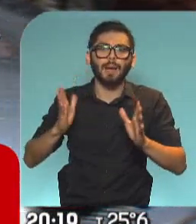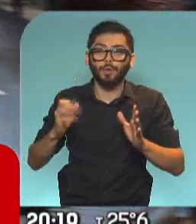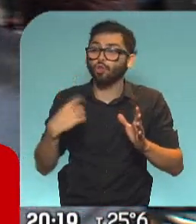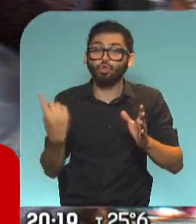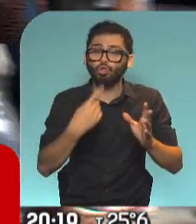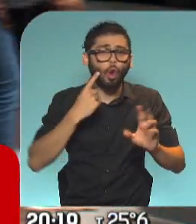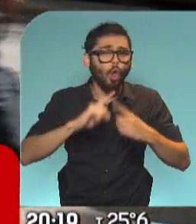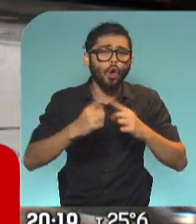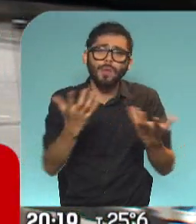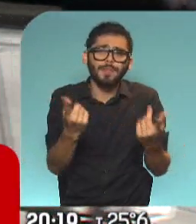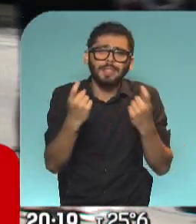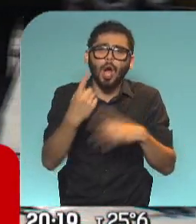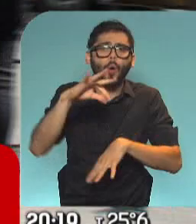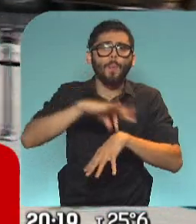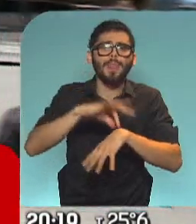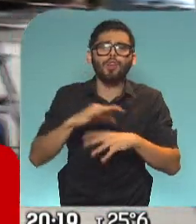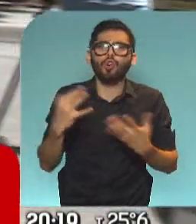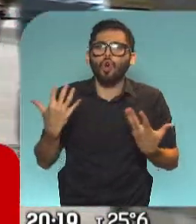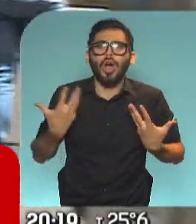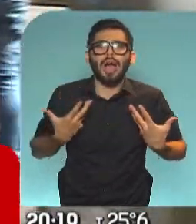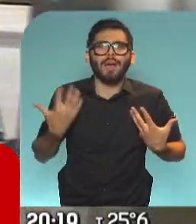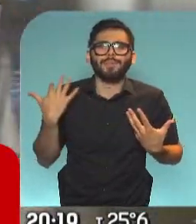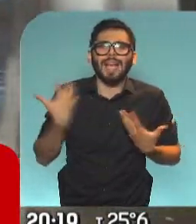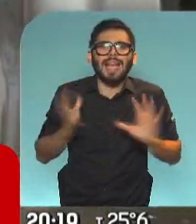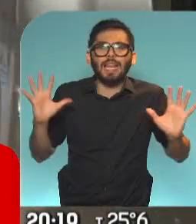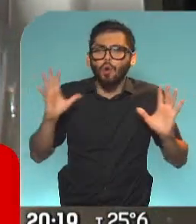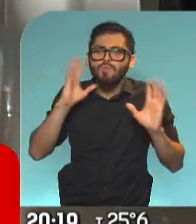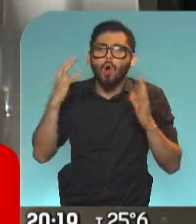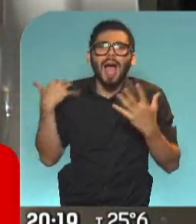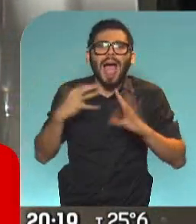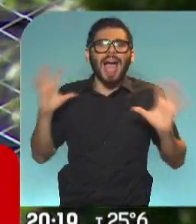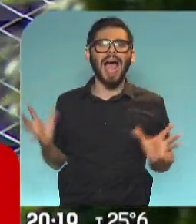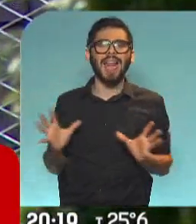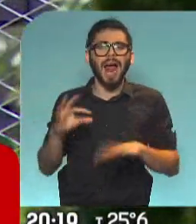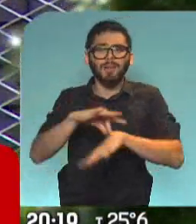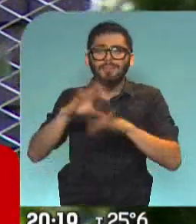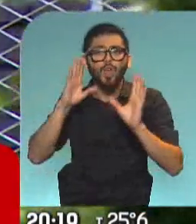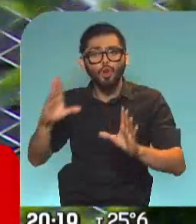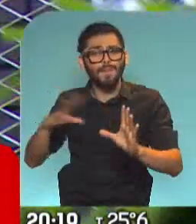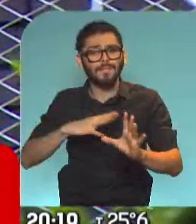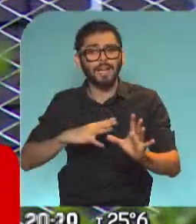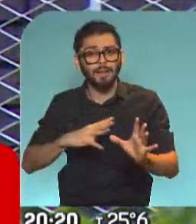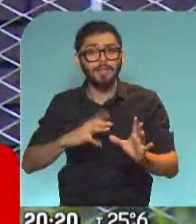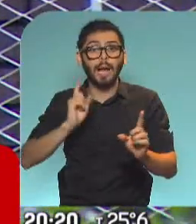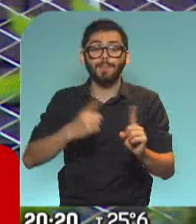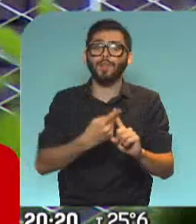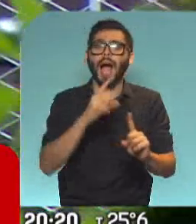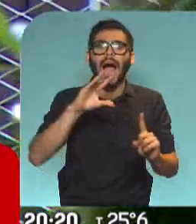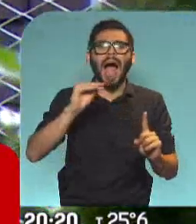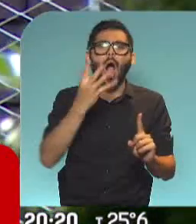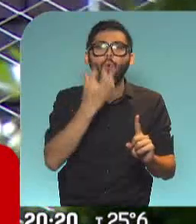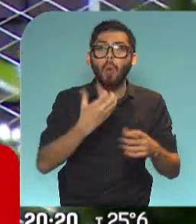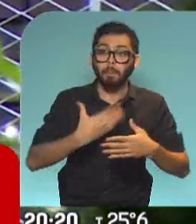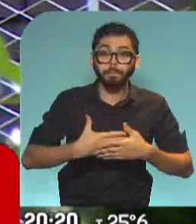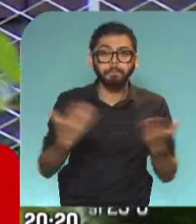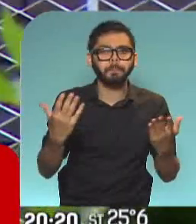clínico que supervisara el cuadro general del paciente. Esta semana también trascendió un audio de la psiquiatra en el que se